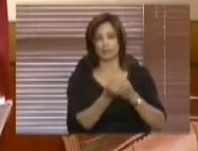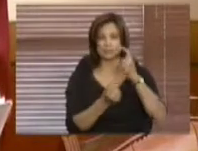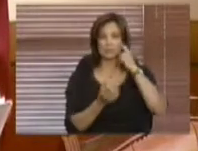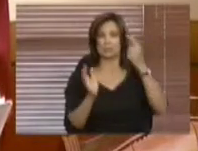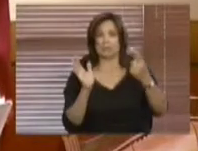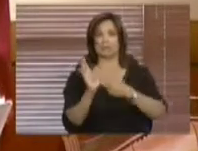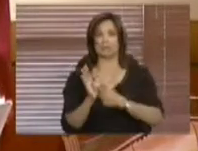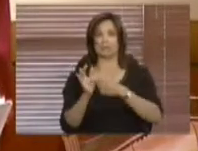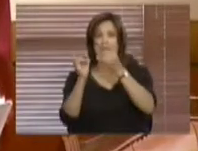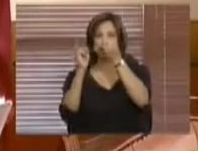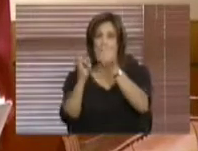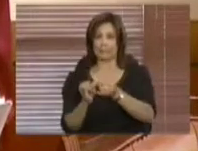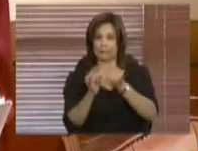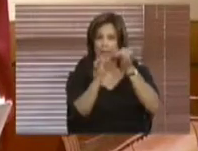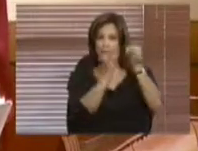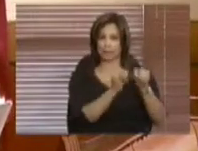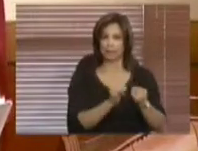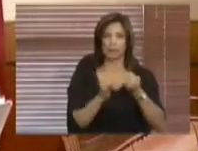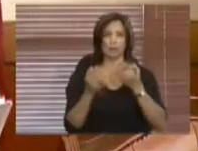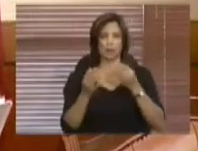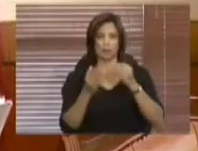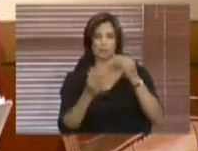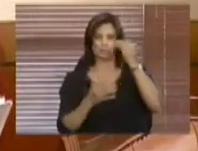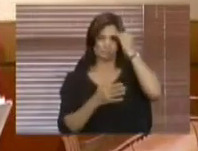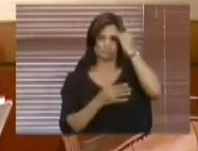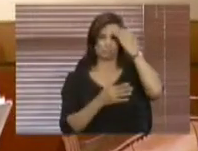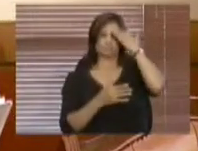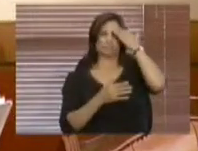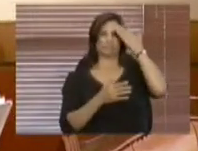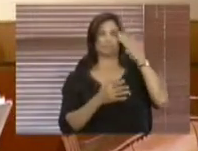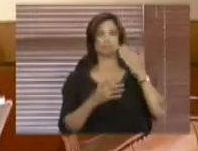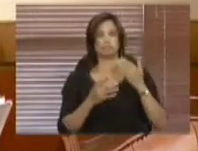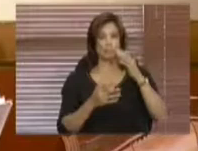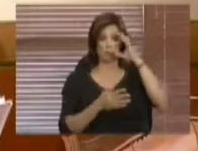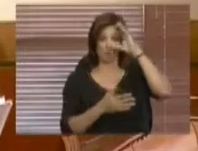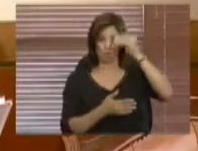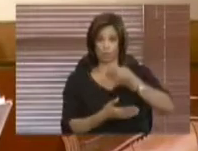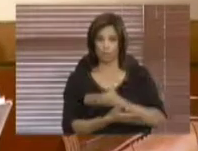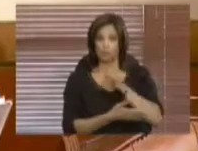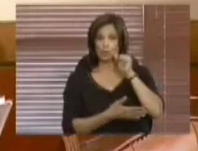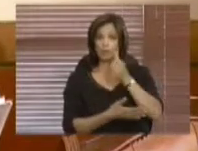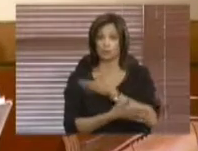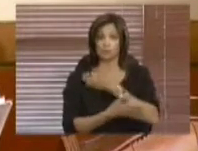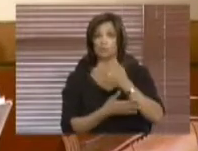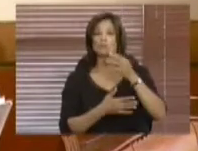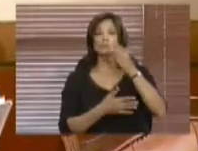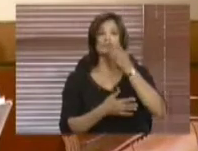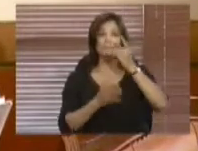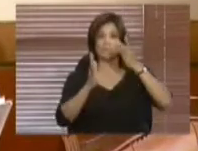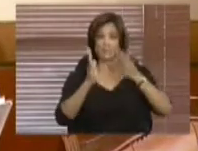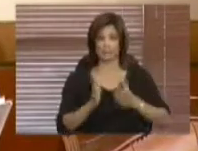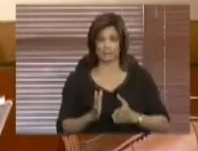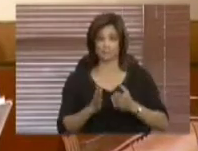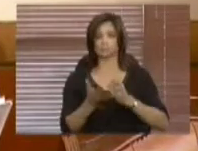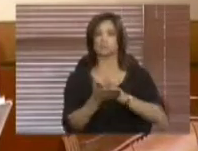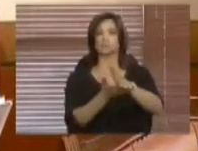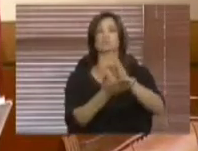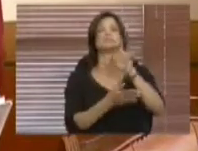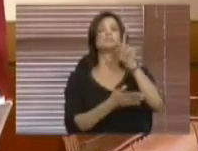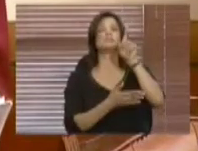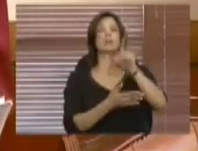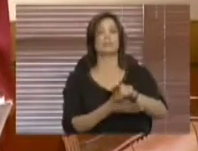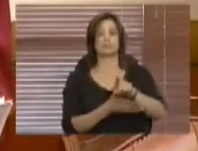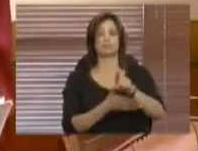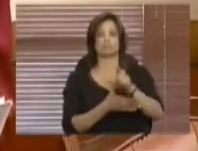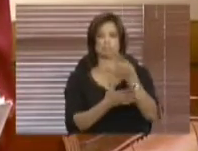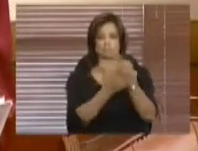identidad individual al sembrar en el espíritu de las hijas e hijos de la patria dominicana sus derechos y deberes,